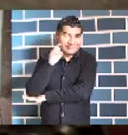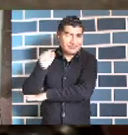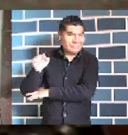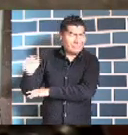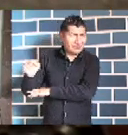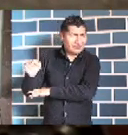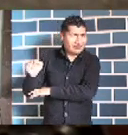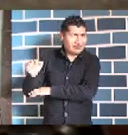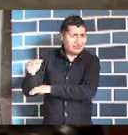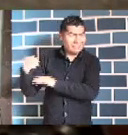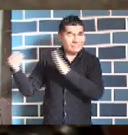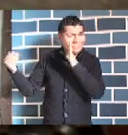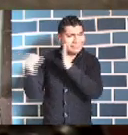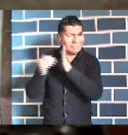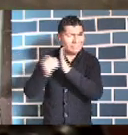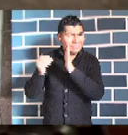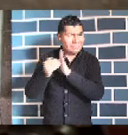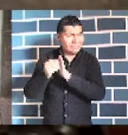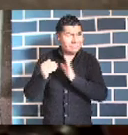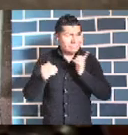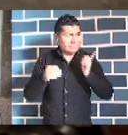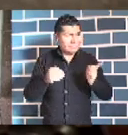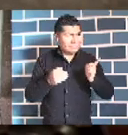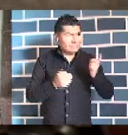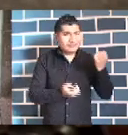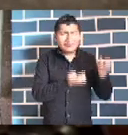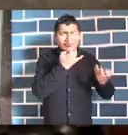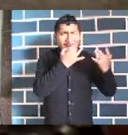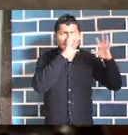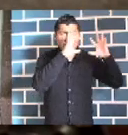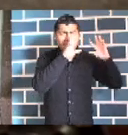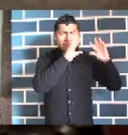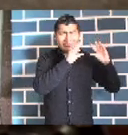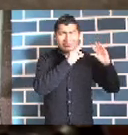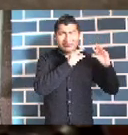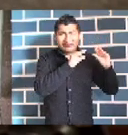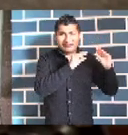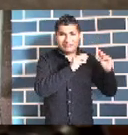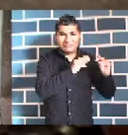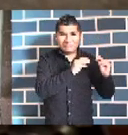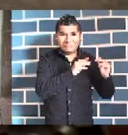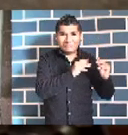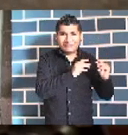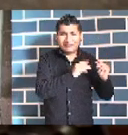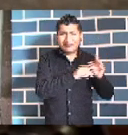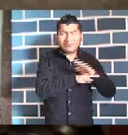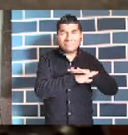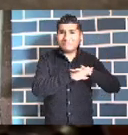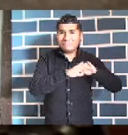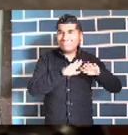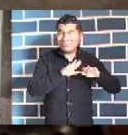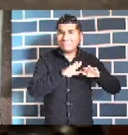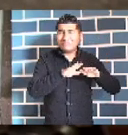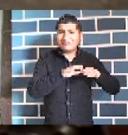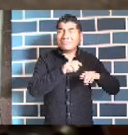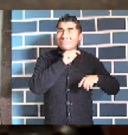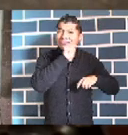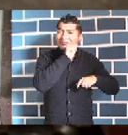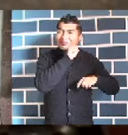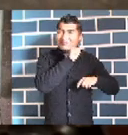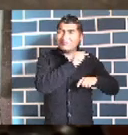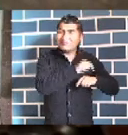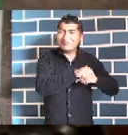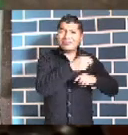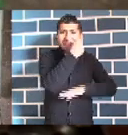que están ocasionando una destrucción sin precedente de la